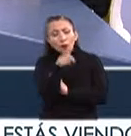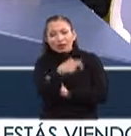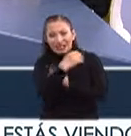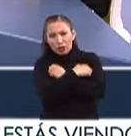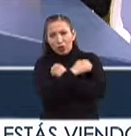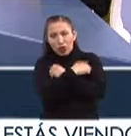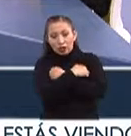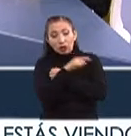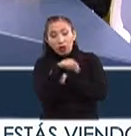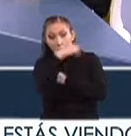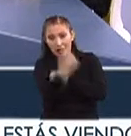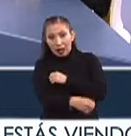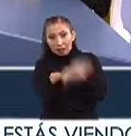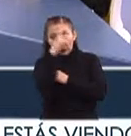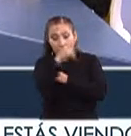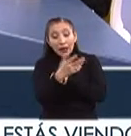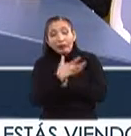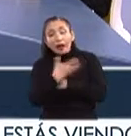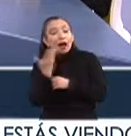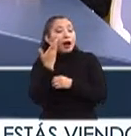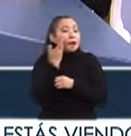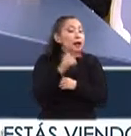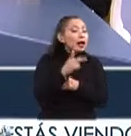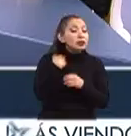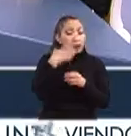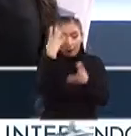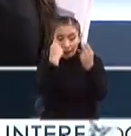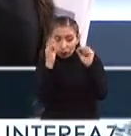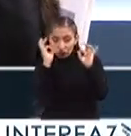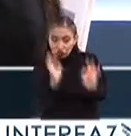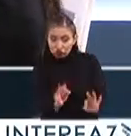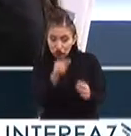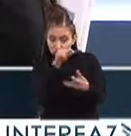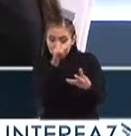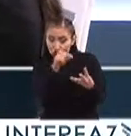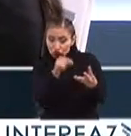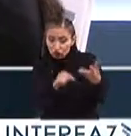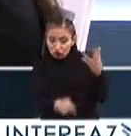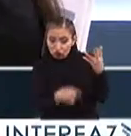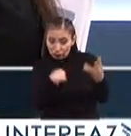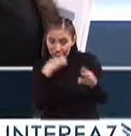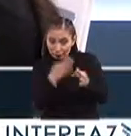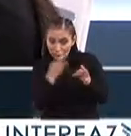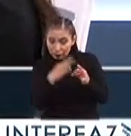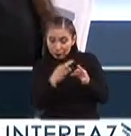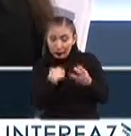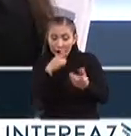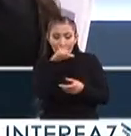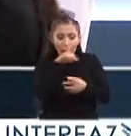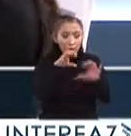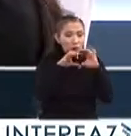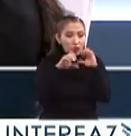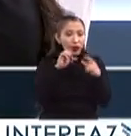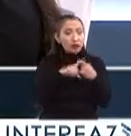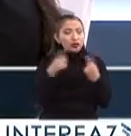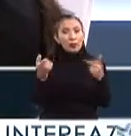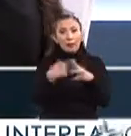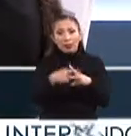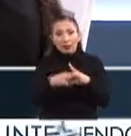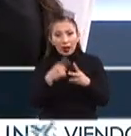de la educación obligatoria del país cuentan con un conjunto de aprendizajes clave, ¿no? En términos de lenguaje y